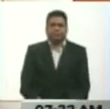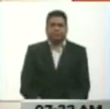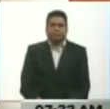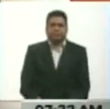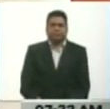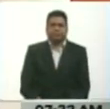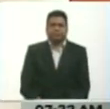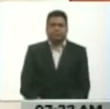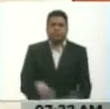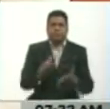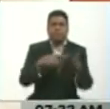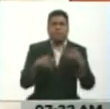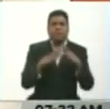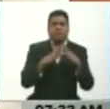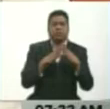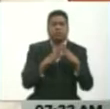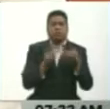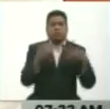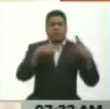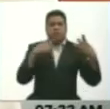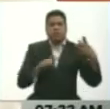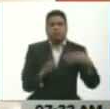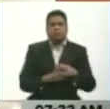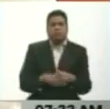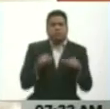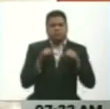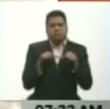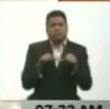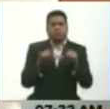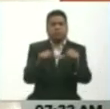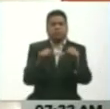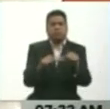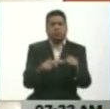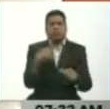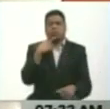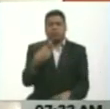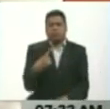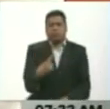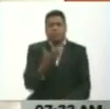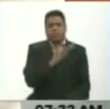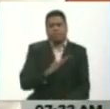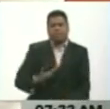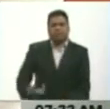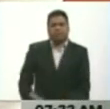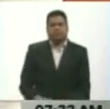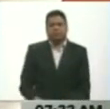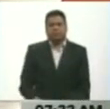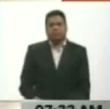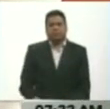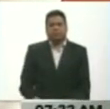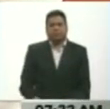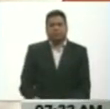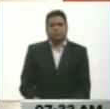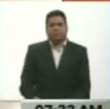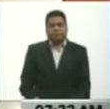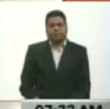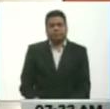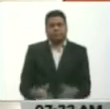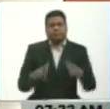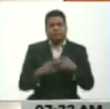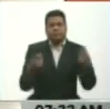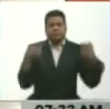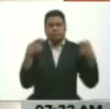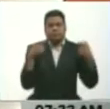forma parte de esa estrategia para instalar, como bien lo denunció el presidente Nicolás Maduro, una situación de violencia, una situación de guerra civil